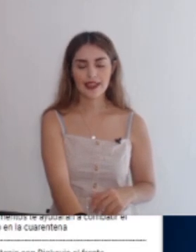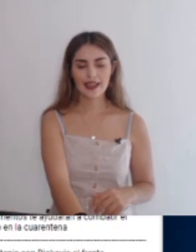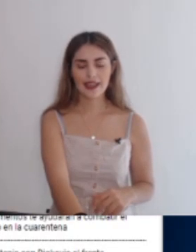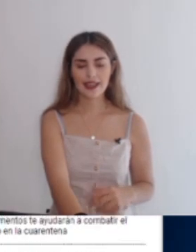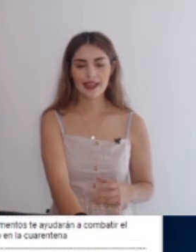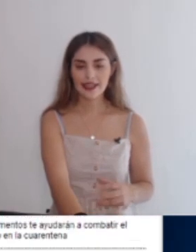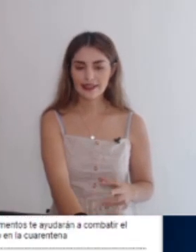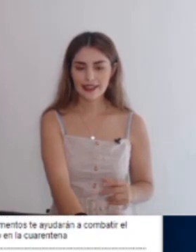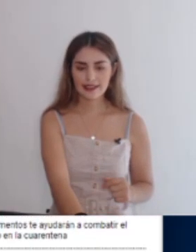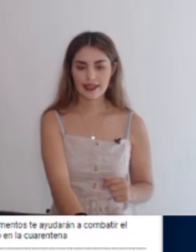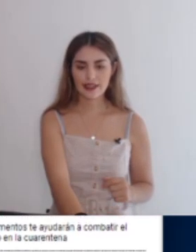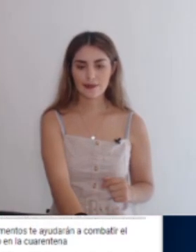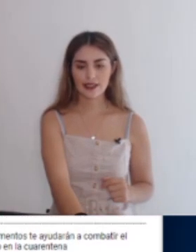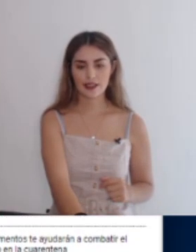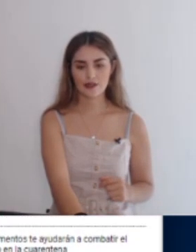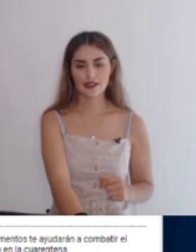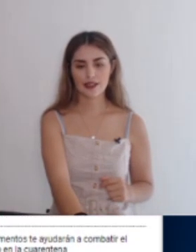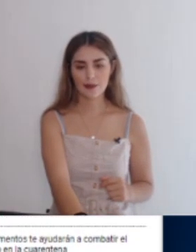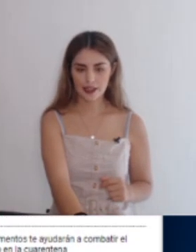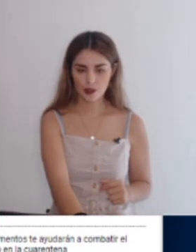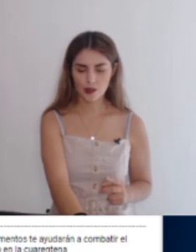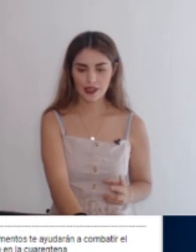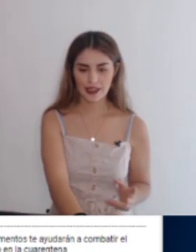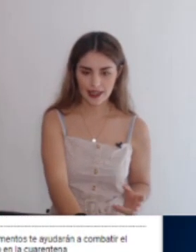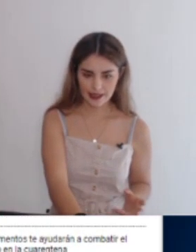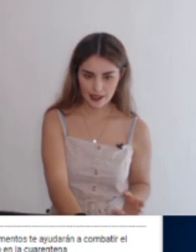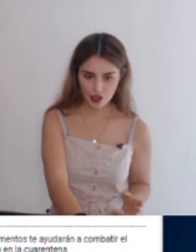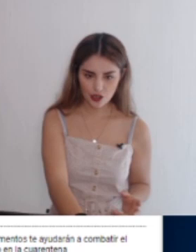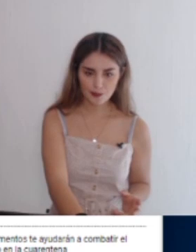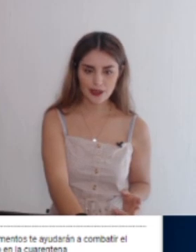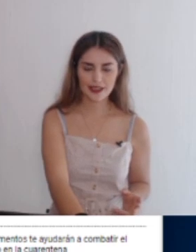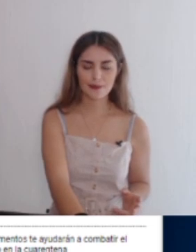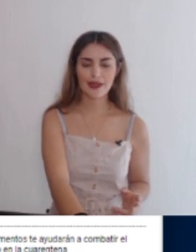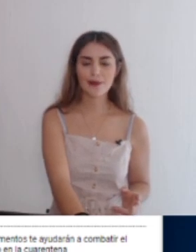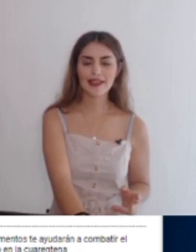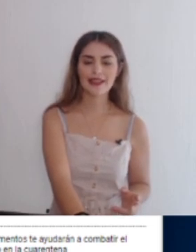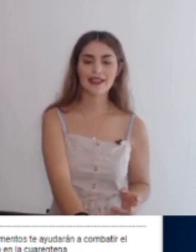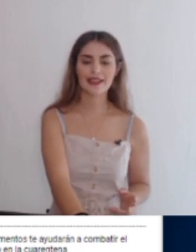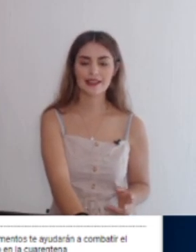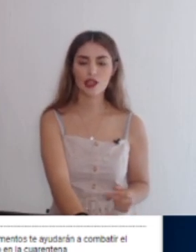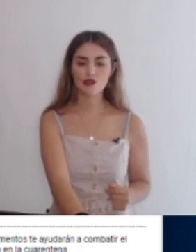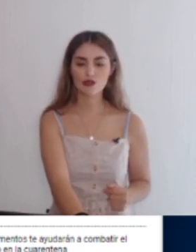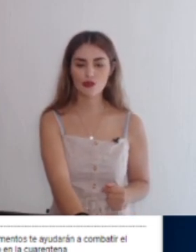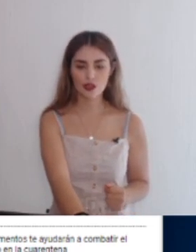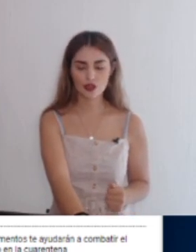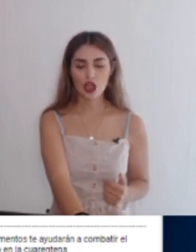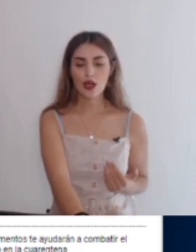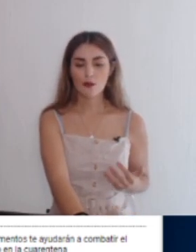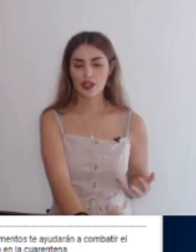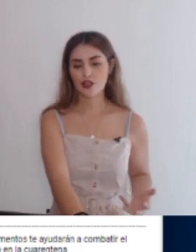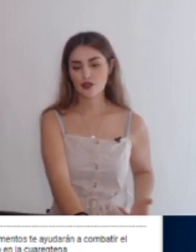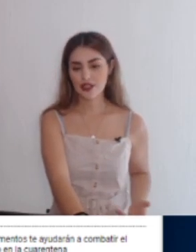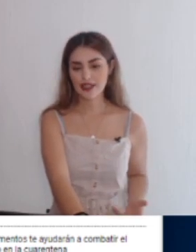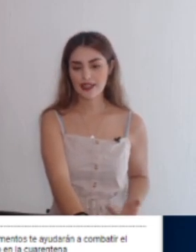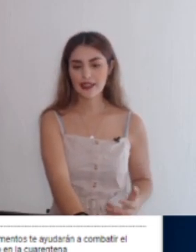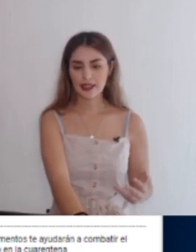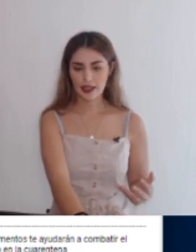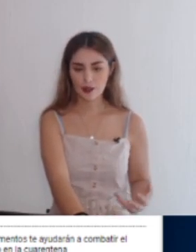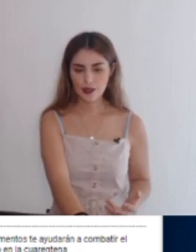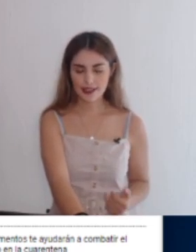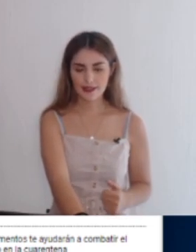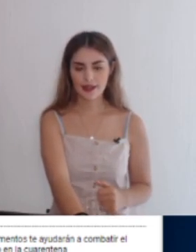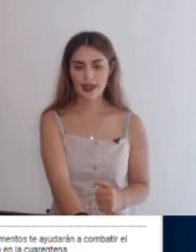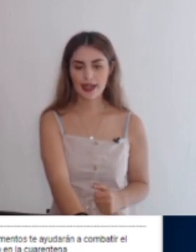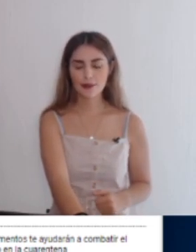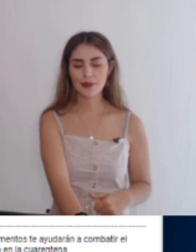dice que en alerta estarán representaciones de México en el exterior, principalmente en Estados Unidos, porque nos dicen que